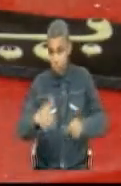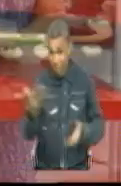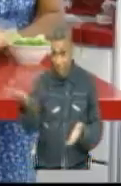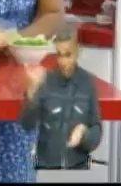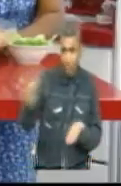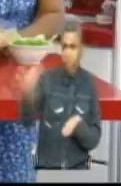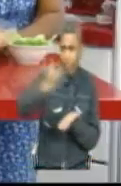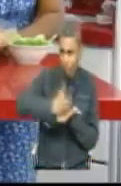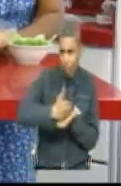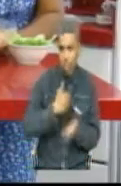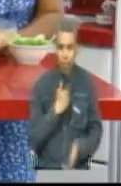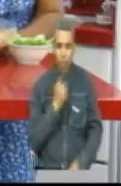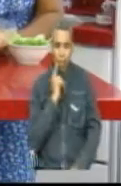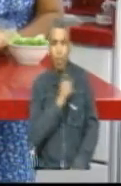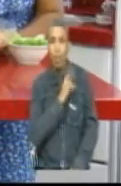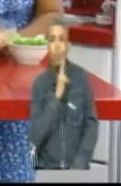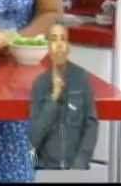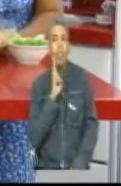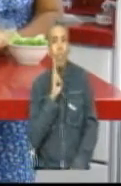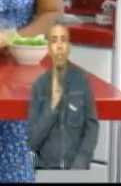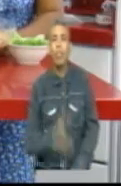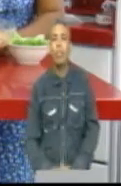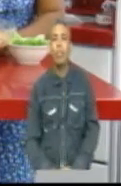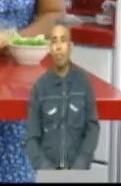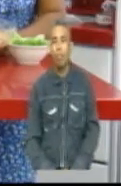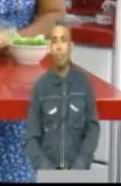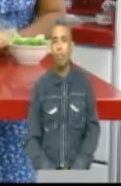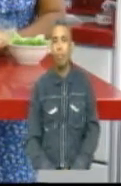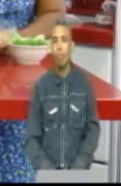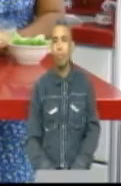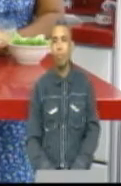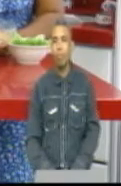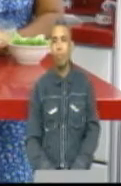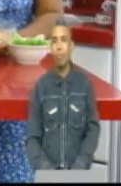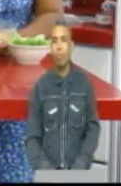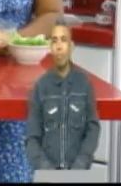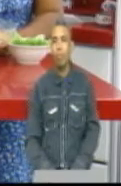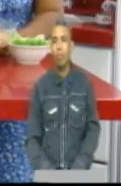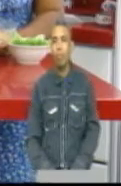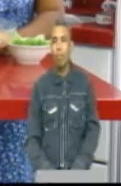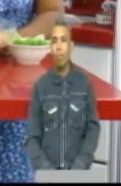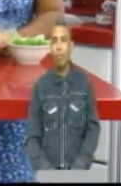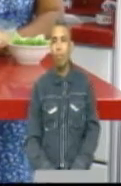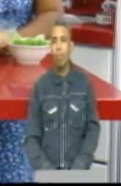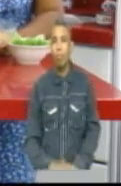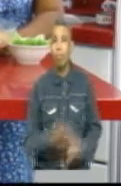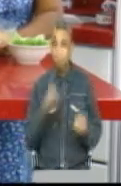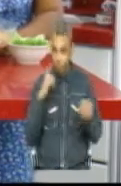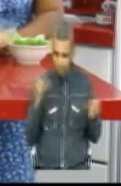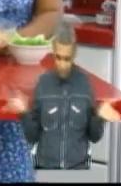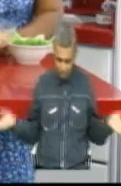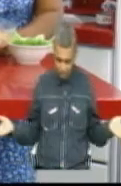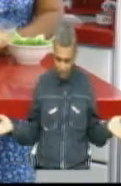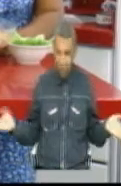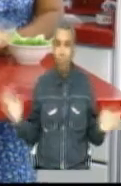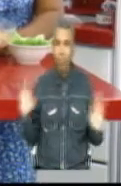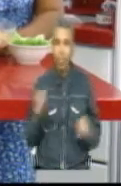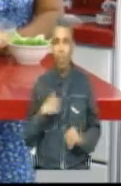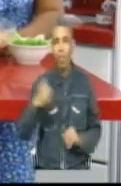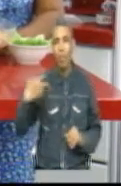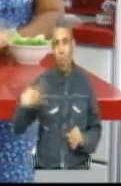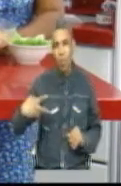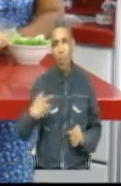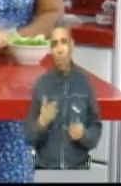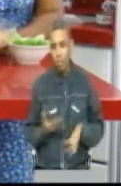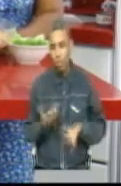vayan y visiten entonces bueno ya saben ustedes entonces que estos son los dos platos que hemos preparado el día de hoy nos ofrece aquí en a